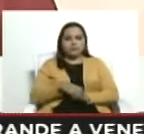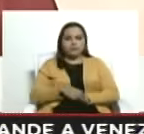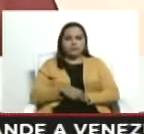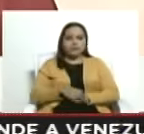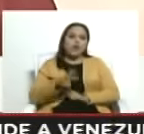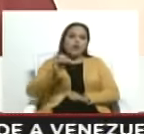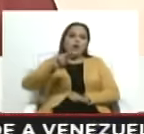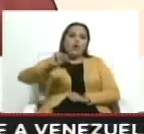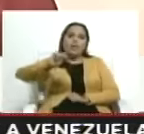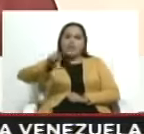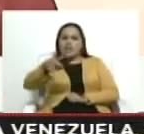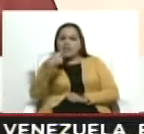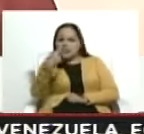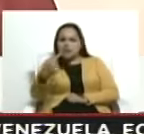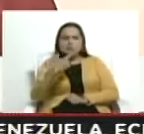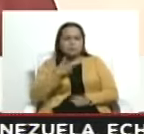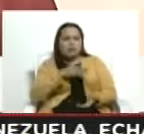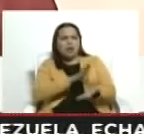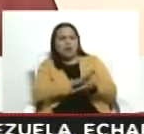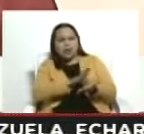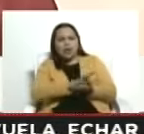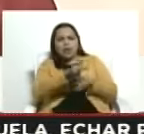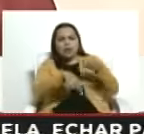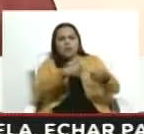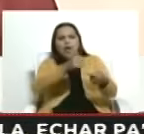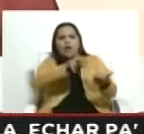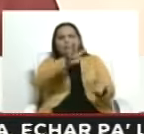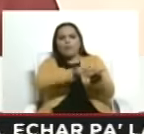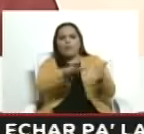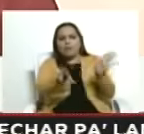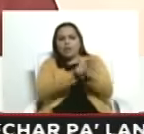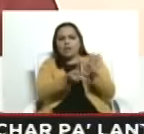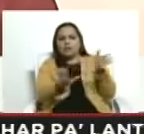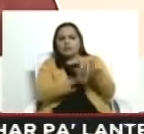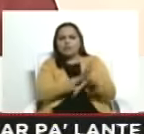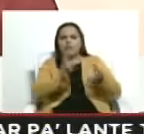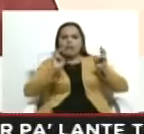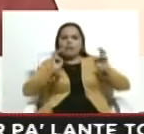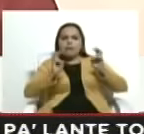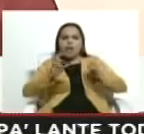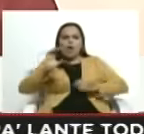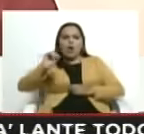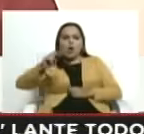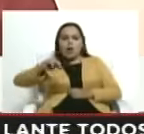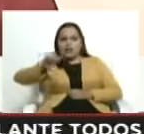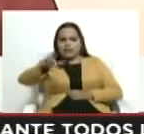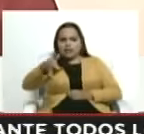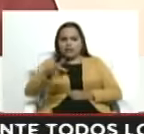ONG salgan. Tranquilo, señores de la ONG, que pronto se va a aprobar la ley sobre el tema de las ONG.